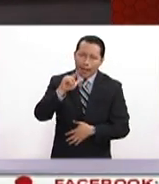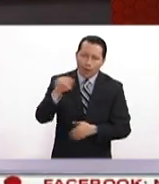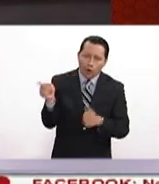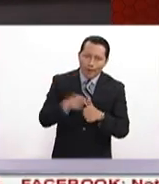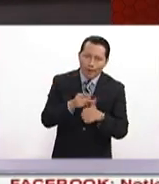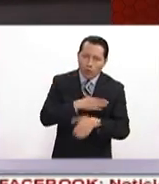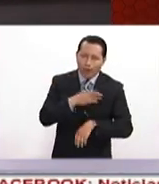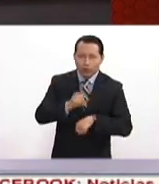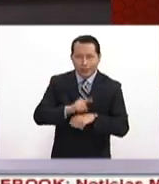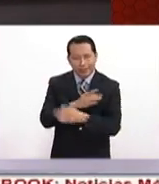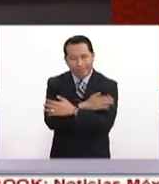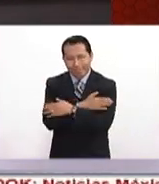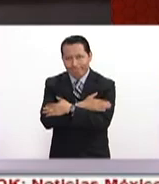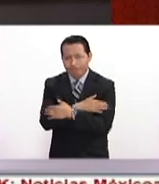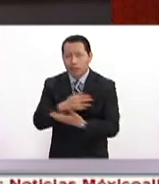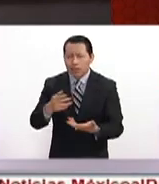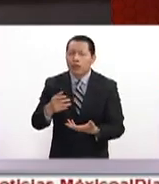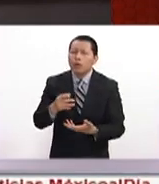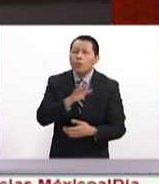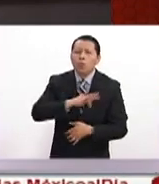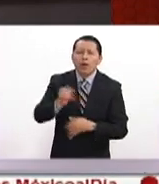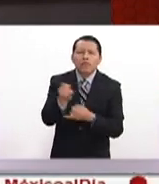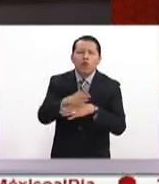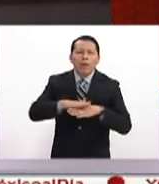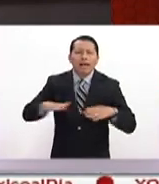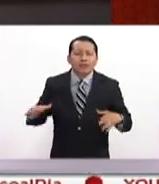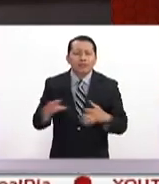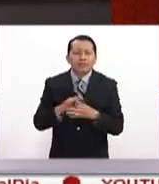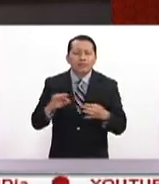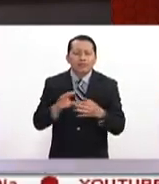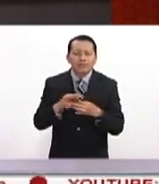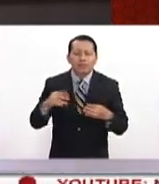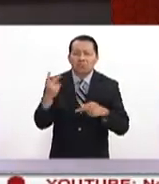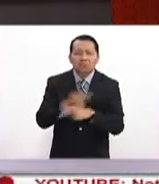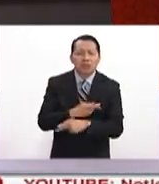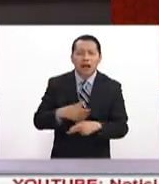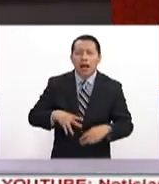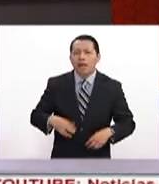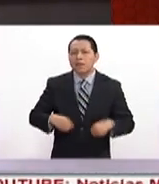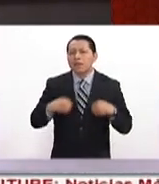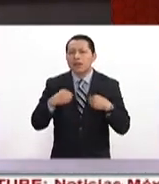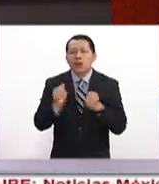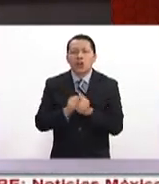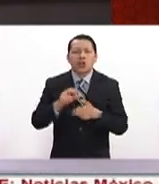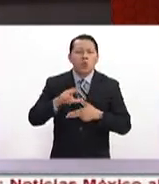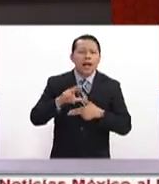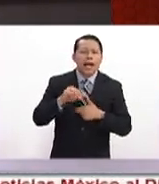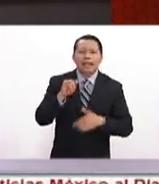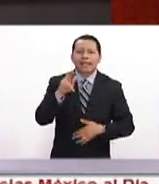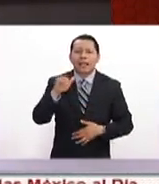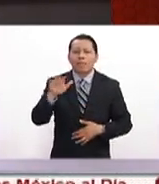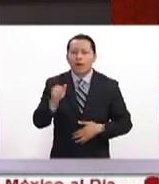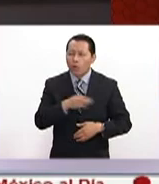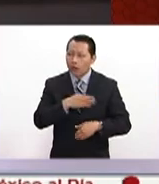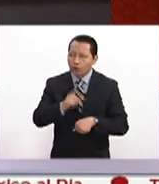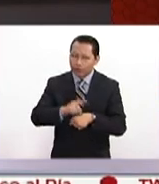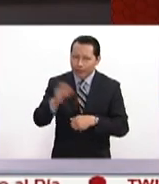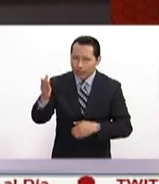un abrazo y nos gustaría que nos informara sobre lo último que se está viviendo con el paso del huracán Irma. Muy buenos